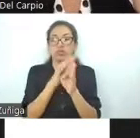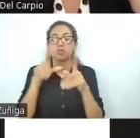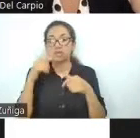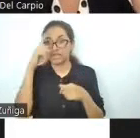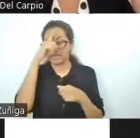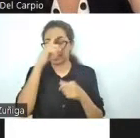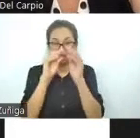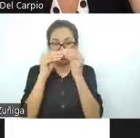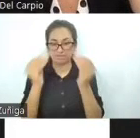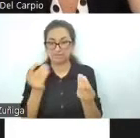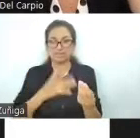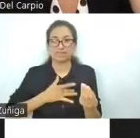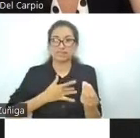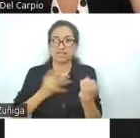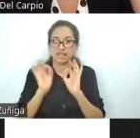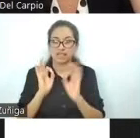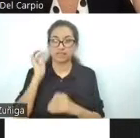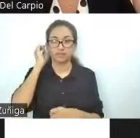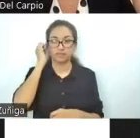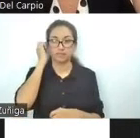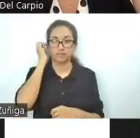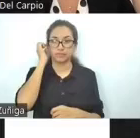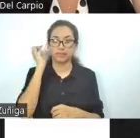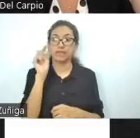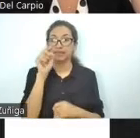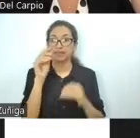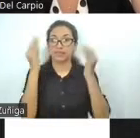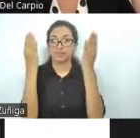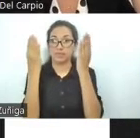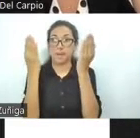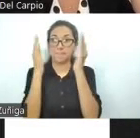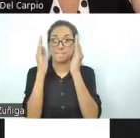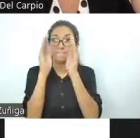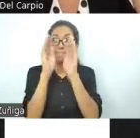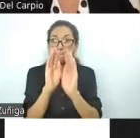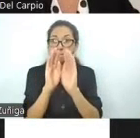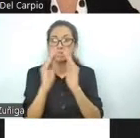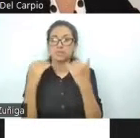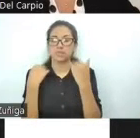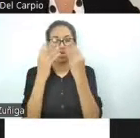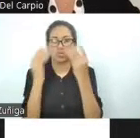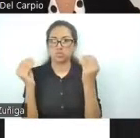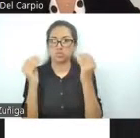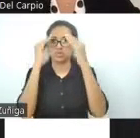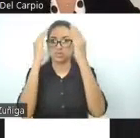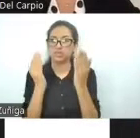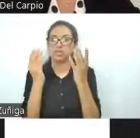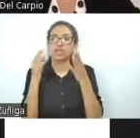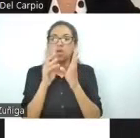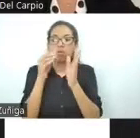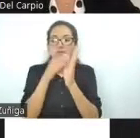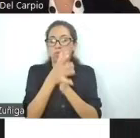su estímulo. En estos pliegues hay muchísimas glándulas que producen una secreción que se